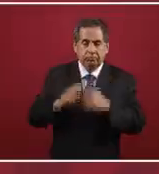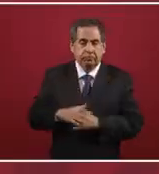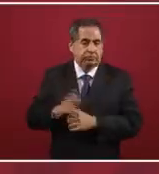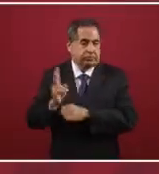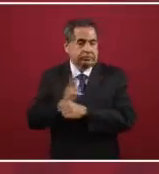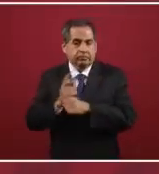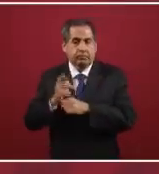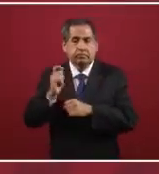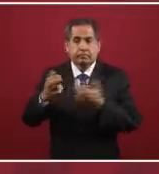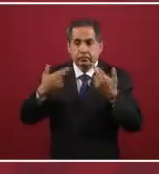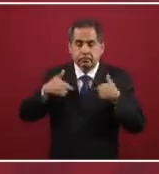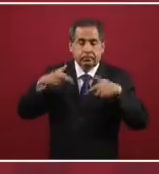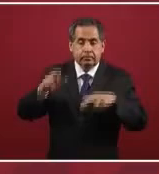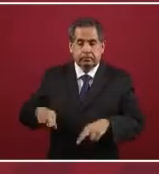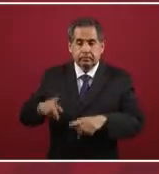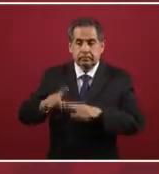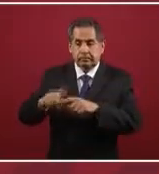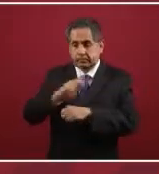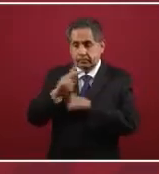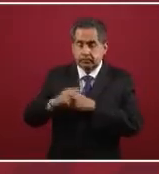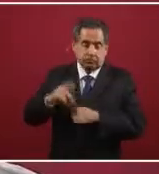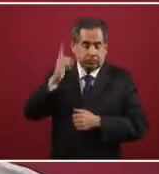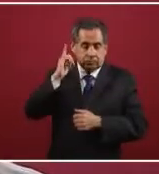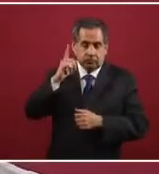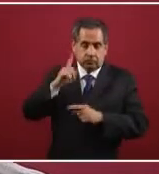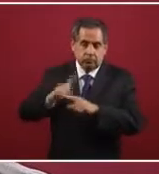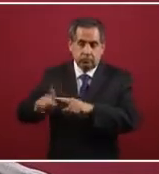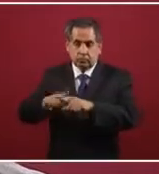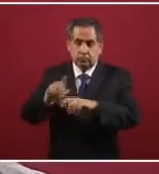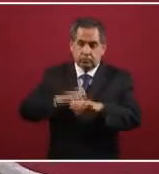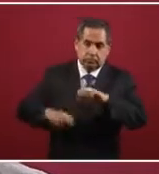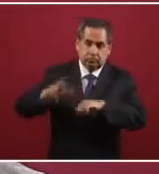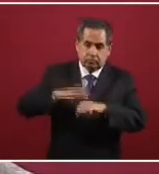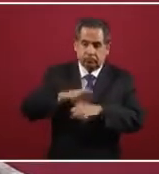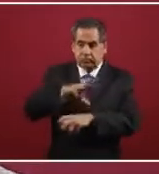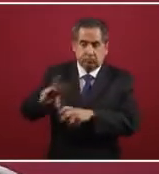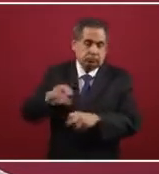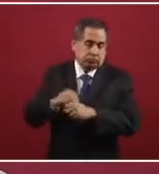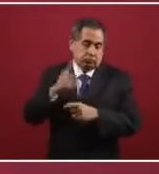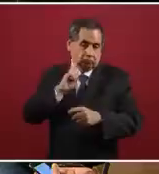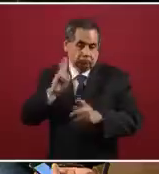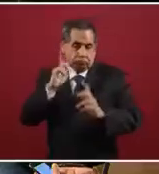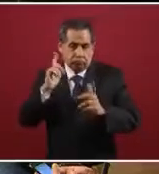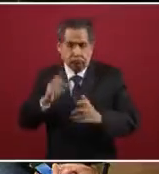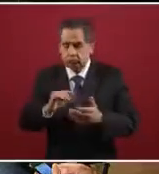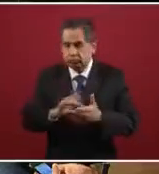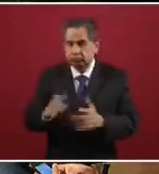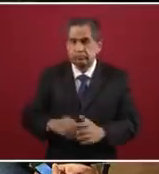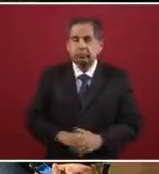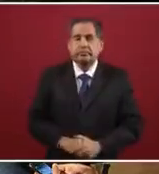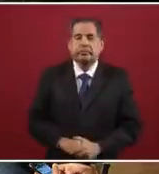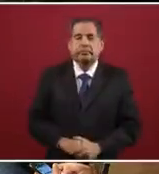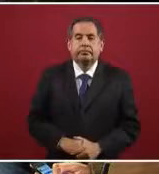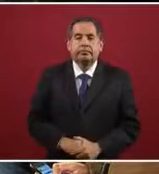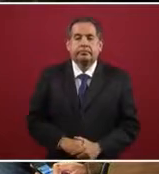a las representaciones de los países, es decir, yo esperaría que estén todos los embajadores correspondientes. Sí, muchas gracias.